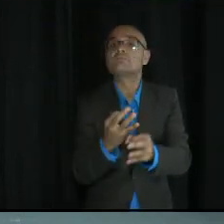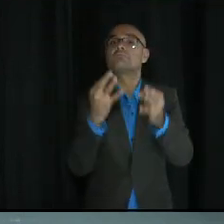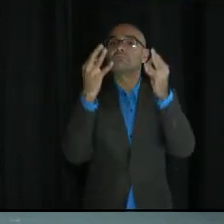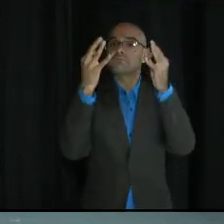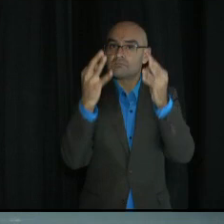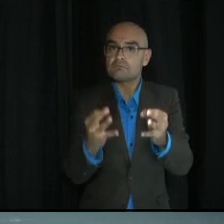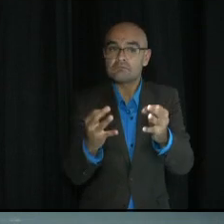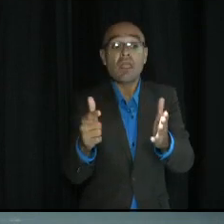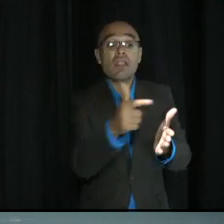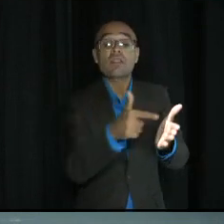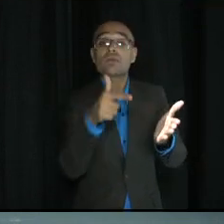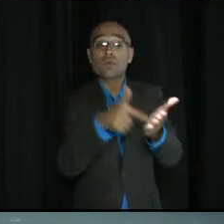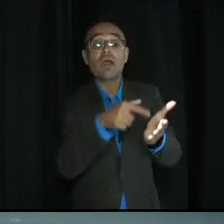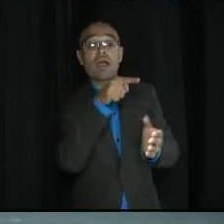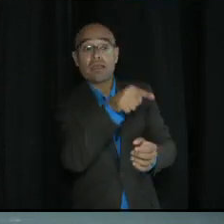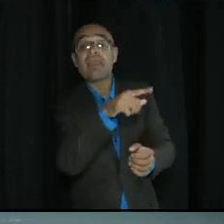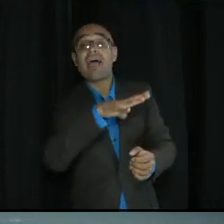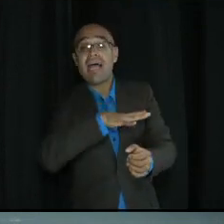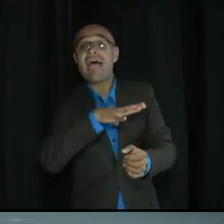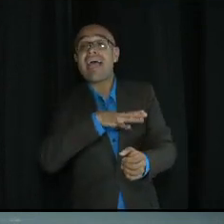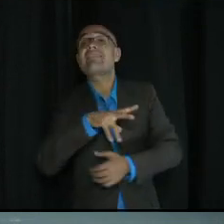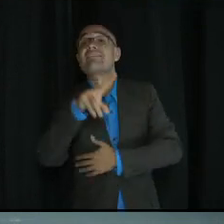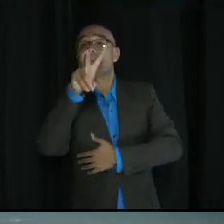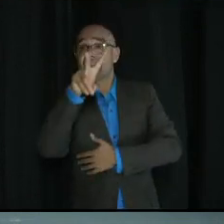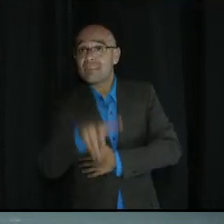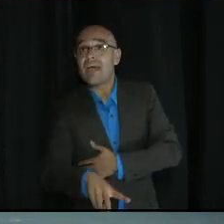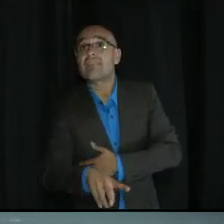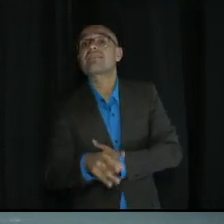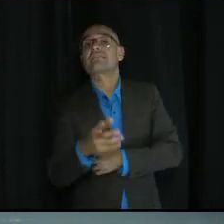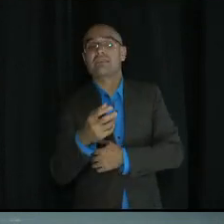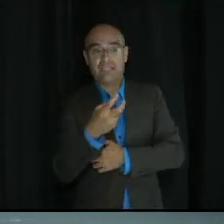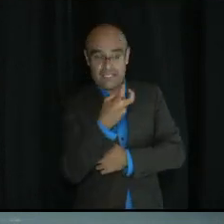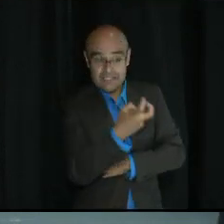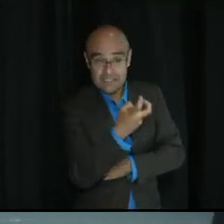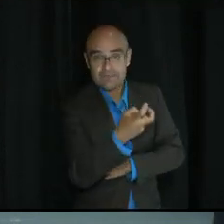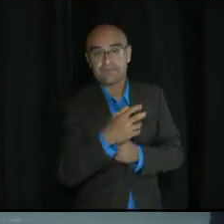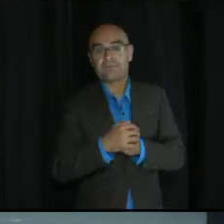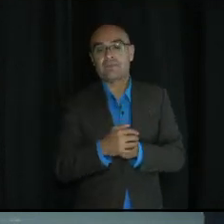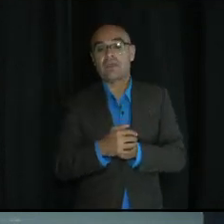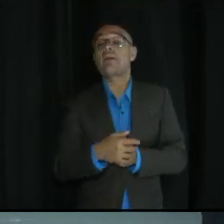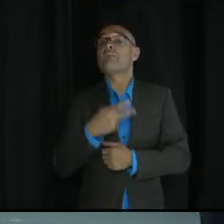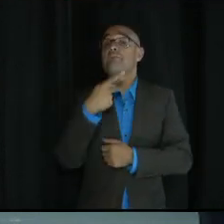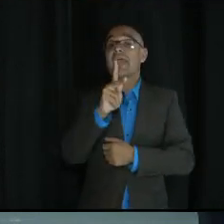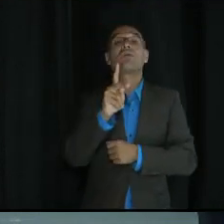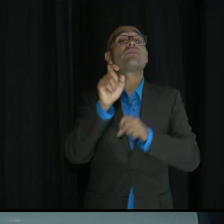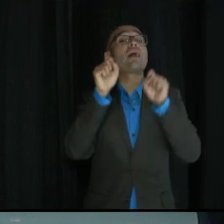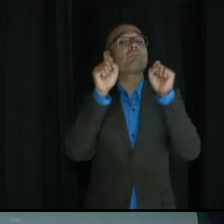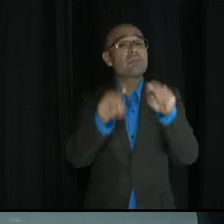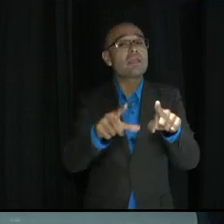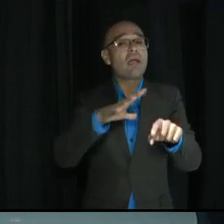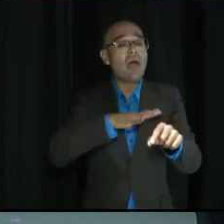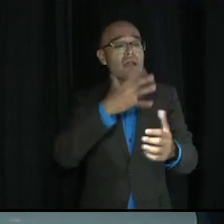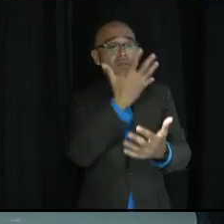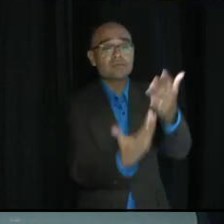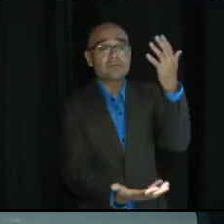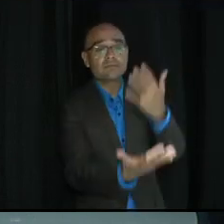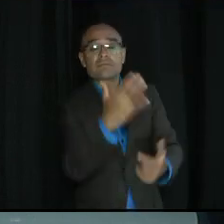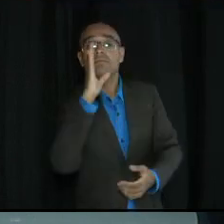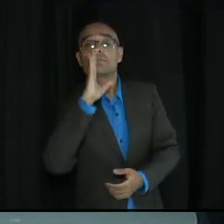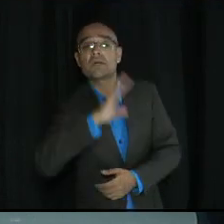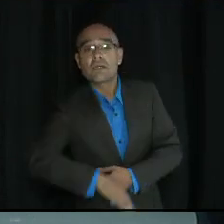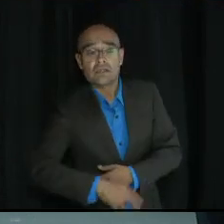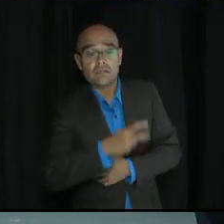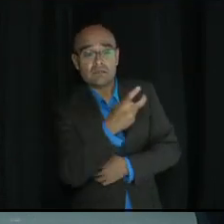donde se está denunciando el hecho efectivamente existe, pero que además, ¿qué posibles hechos, qué posibles indicios, qué